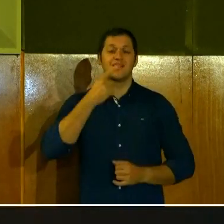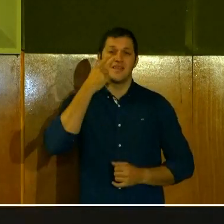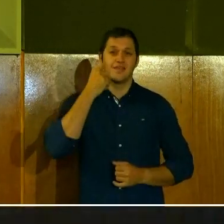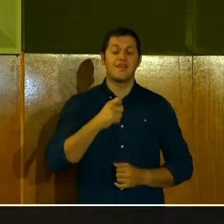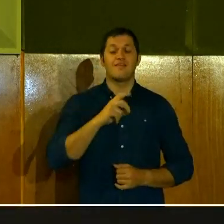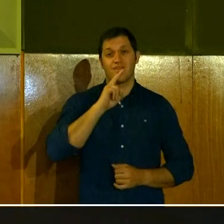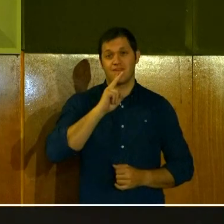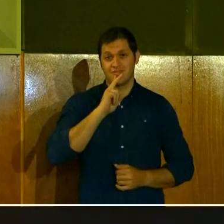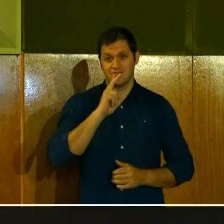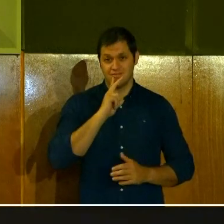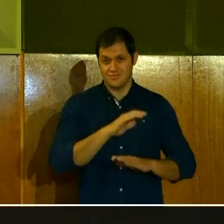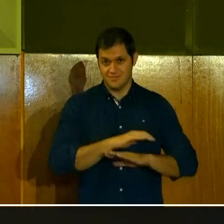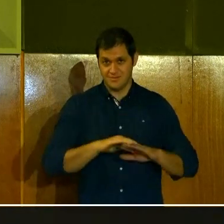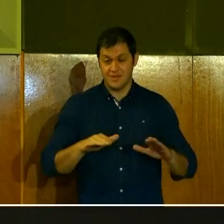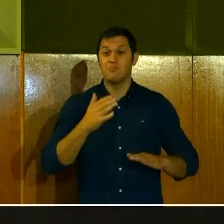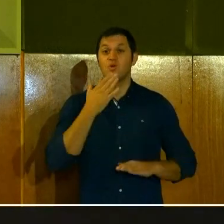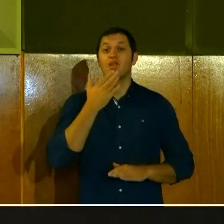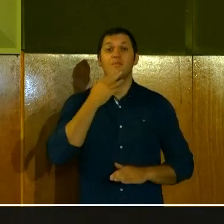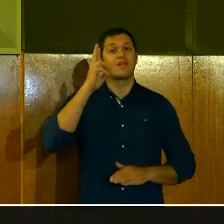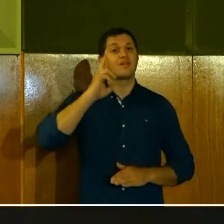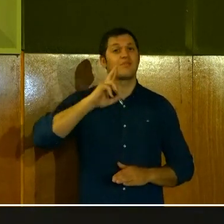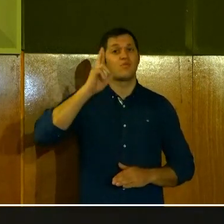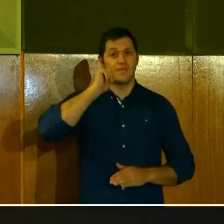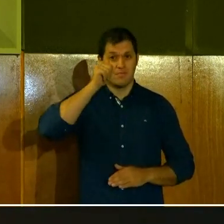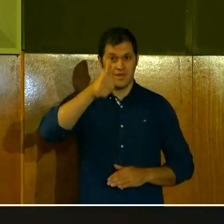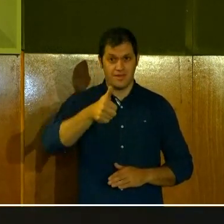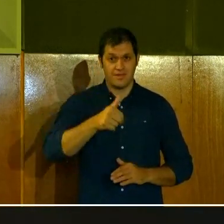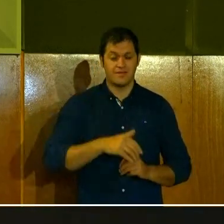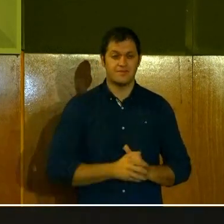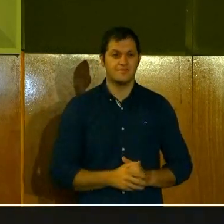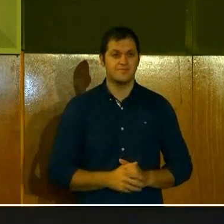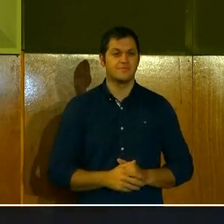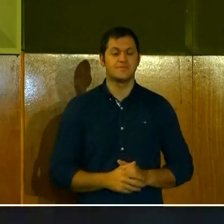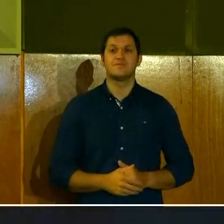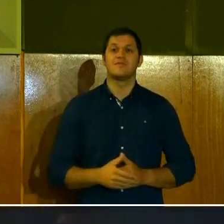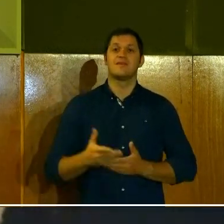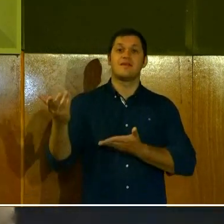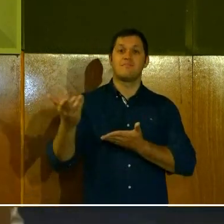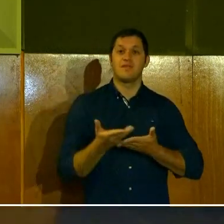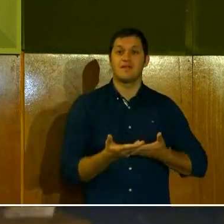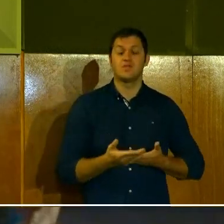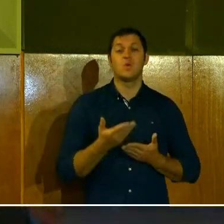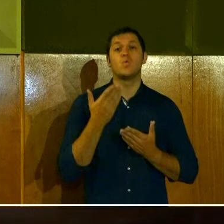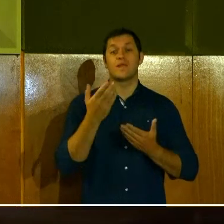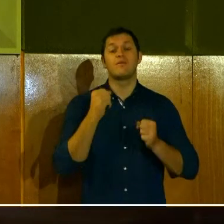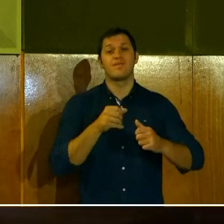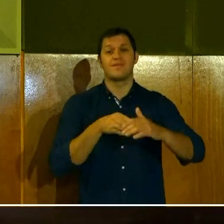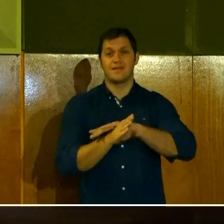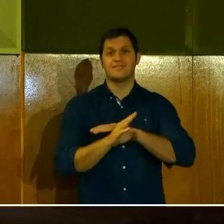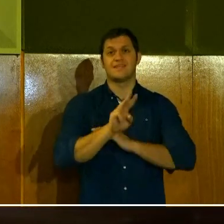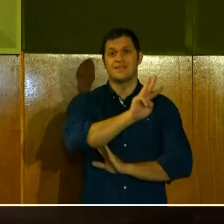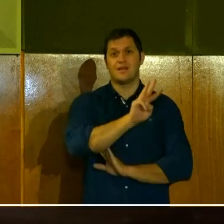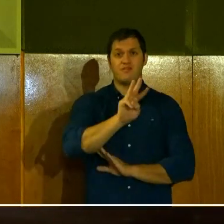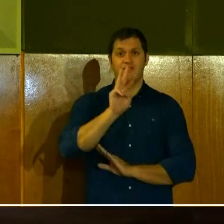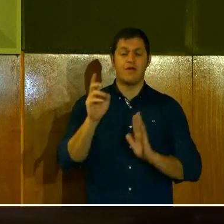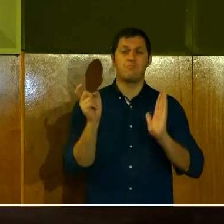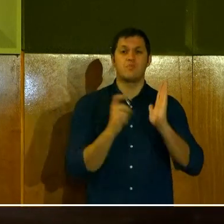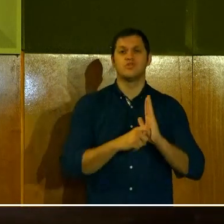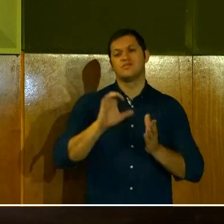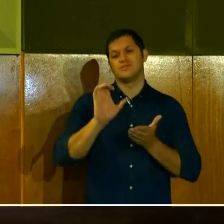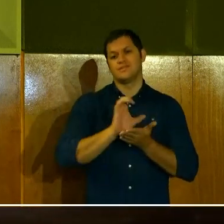muchas gracias muchas gracias a todos bien con esta entrega de presente entonces vamos a cerrar este